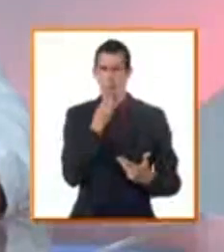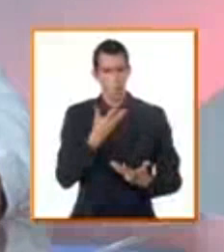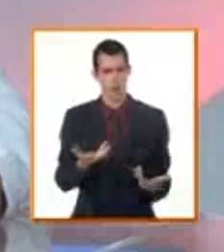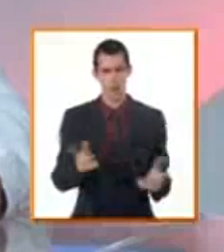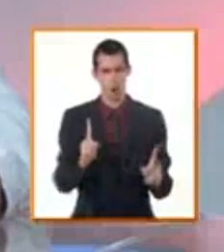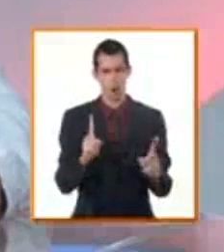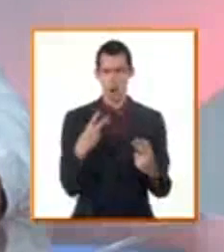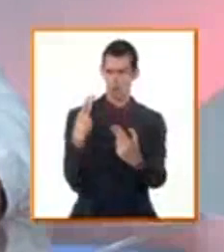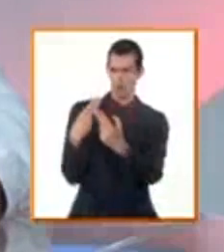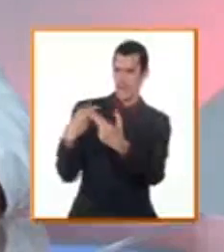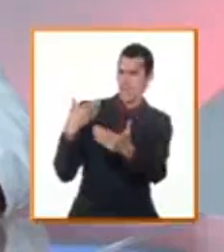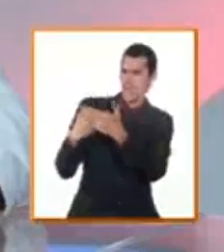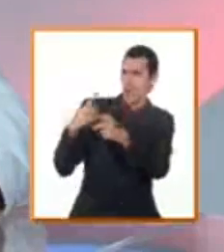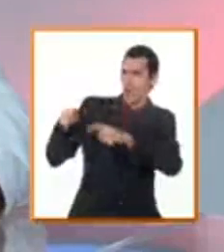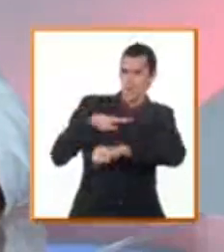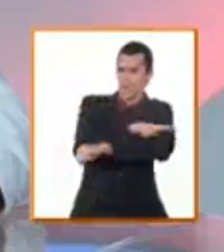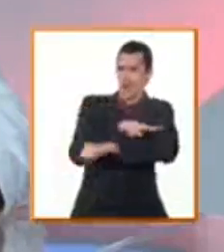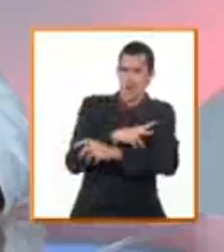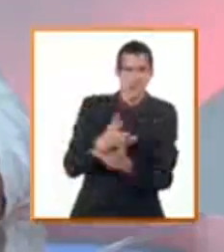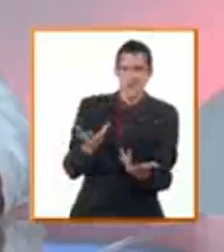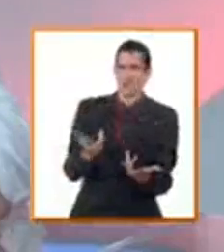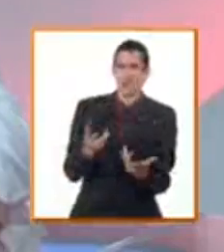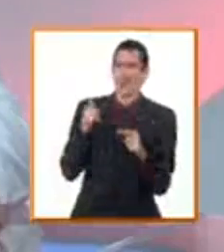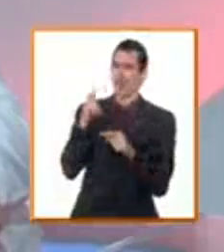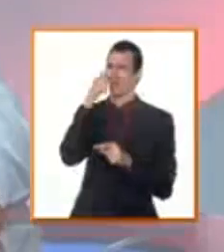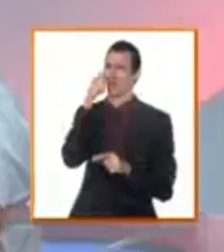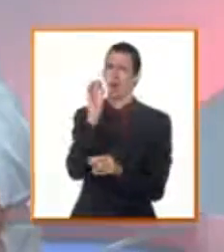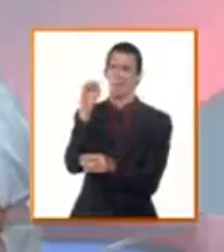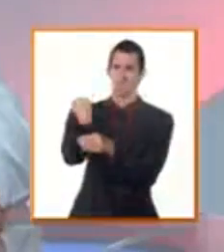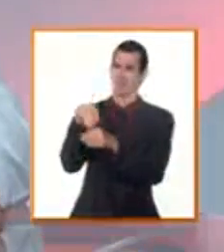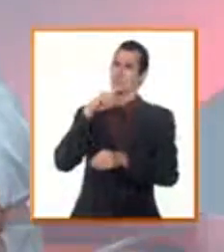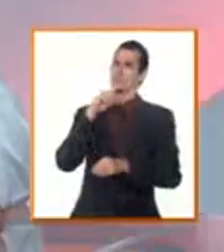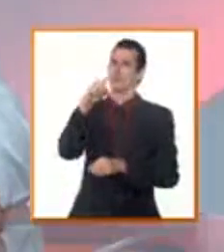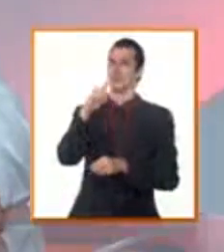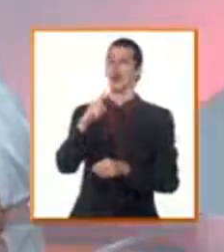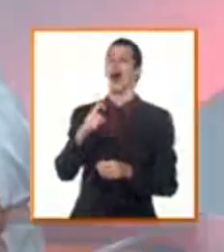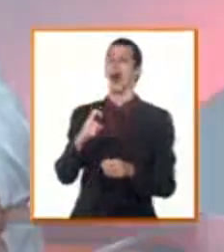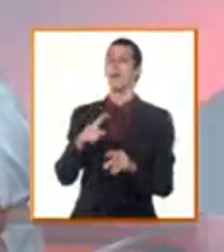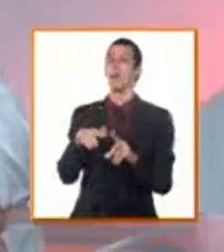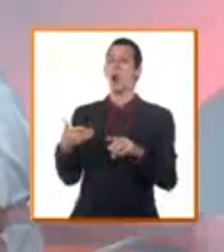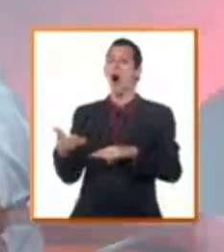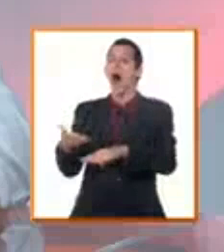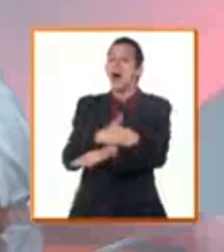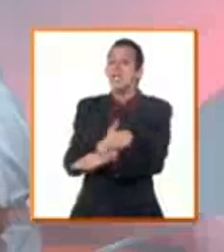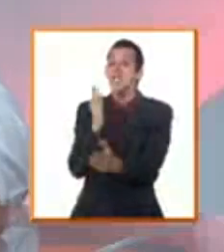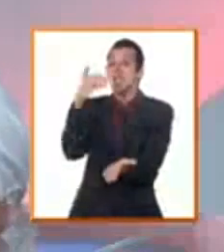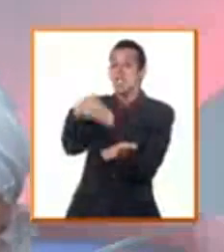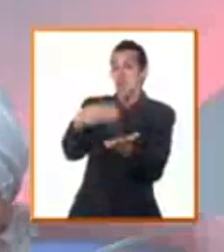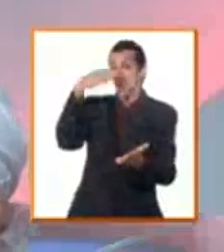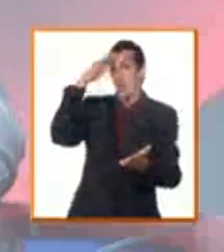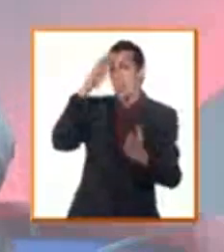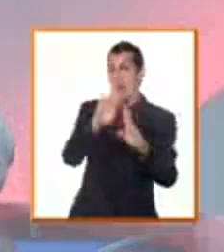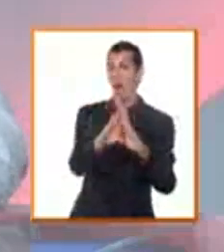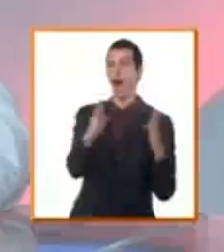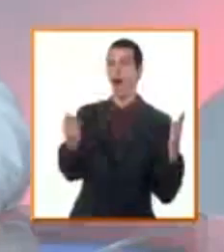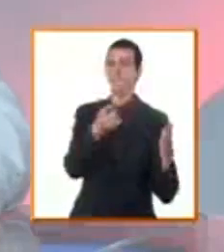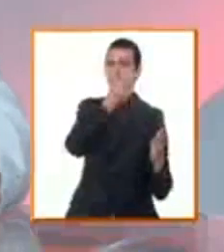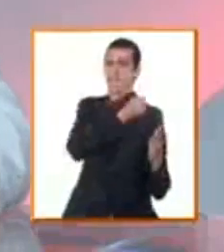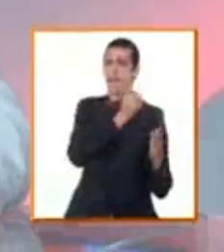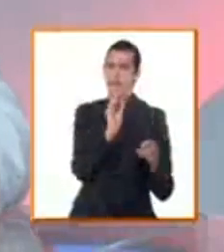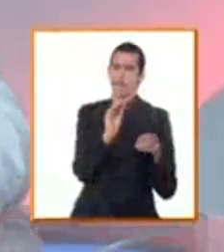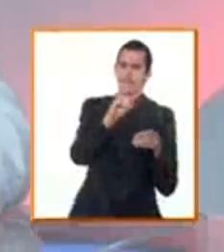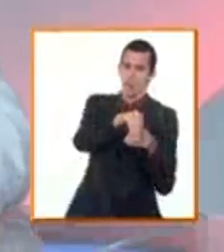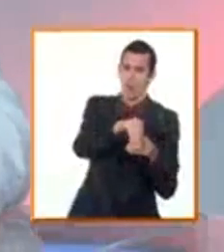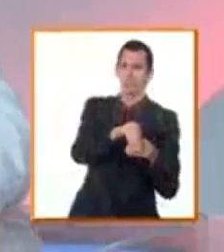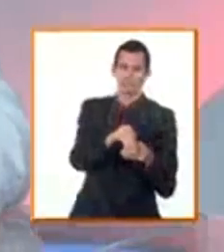vincular a Cuba con este tipo de operaciones. Precisamente los narcotraficantes lo hacen porque saben que en Cuba no hay capacidad ni hay esa droga para introducirla en